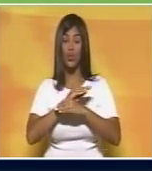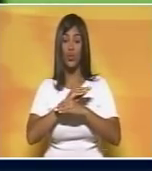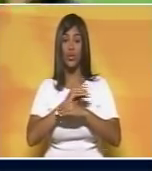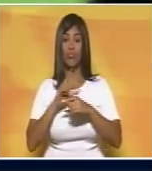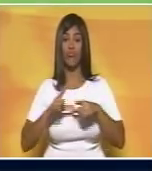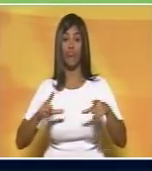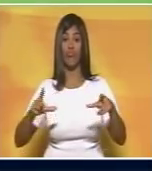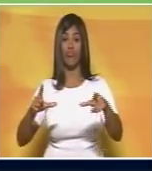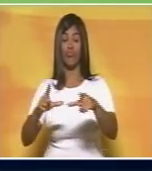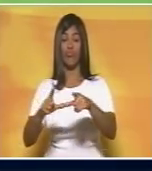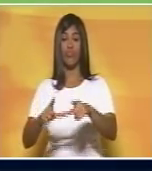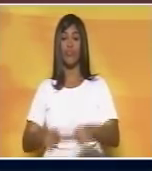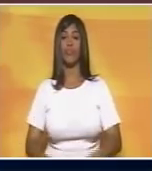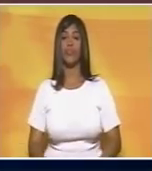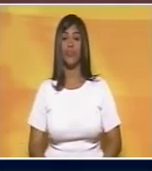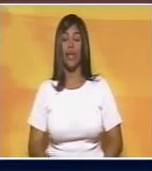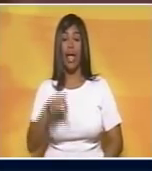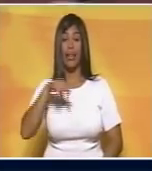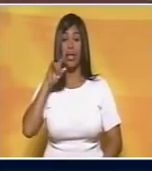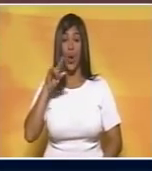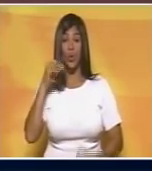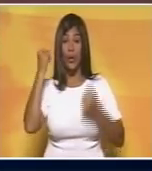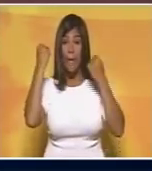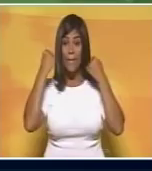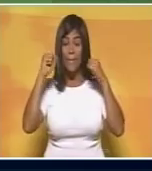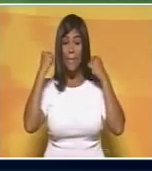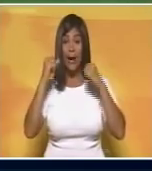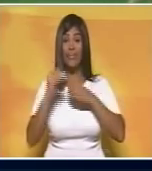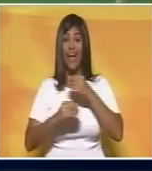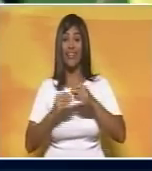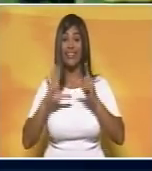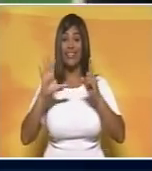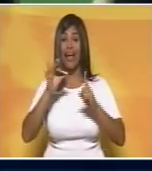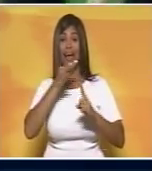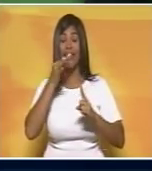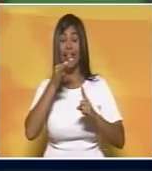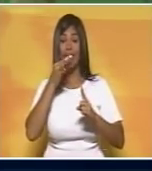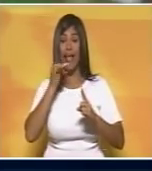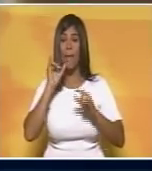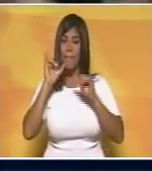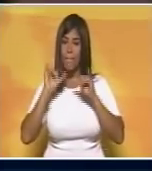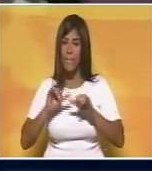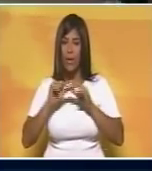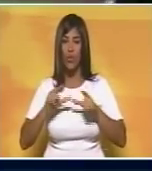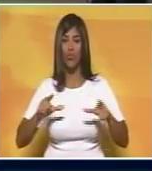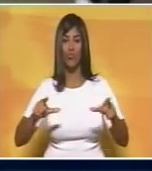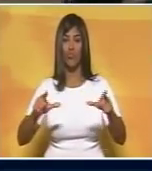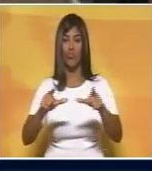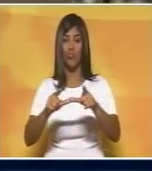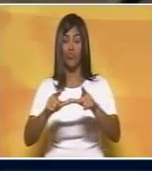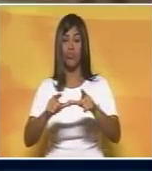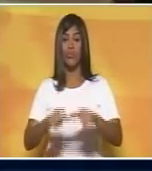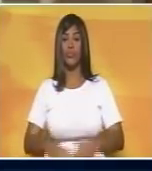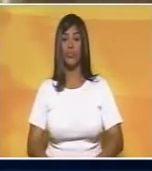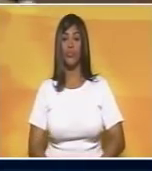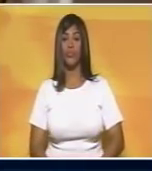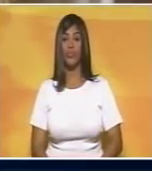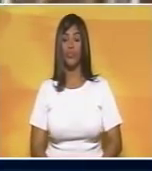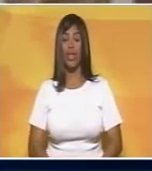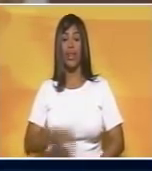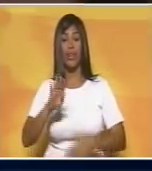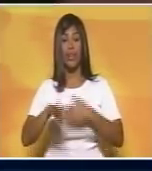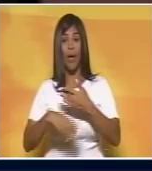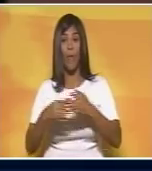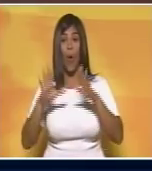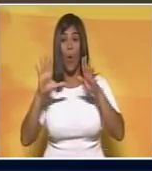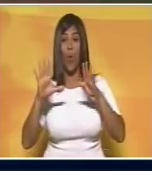estadio de Pituazú. Este lunes el entrenamiento se llevará a cabo a las 6 de la tarde en el mismo estadio de Pituazú, en el sector de San Marcos, y luego